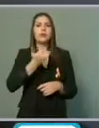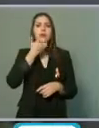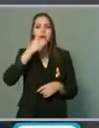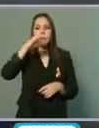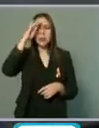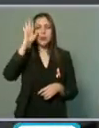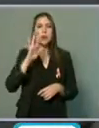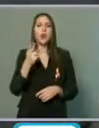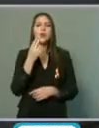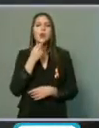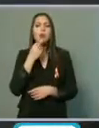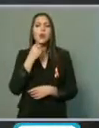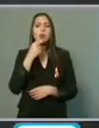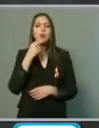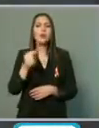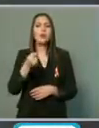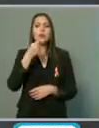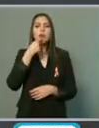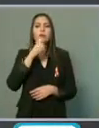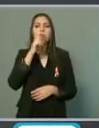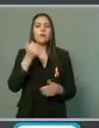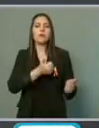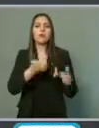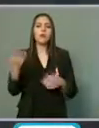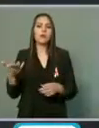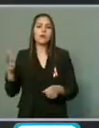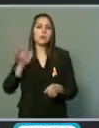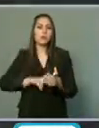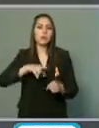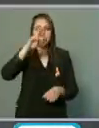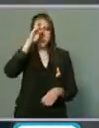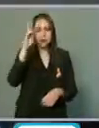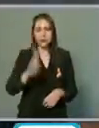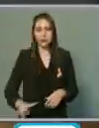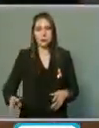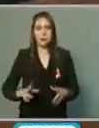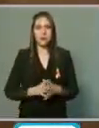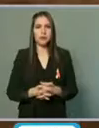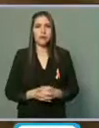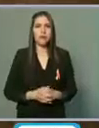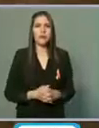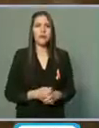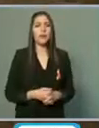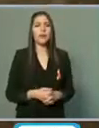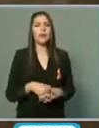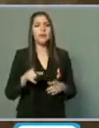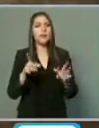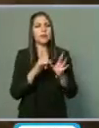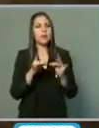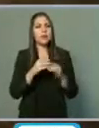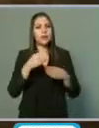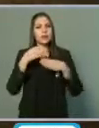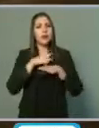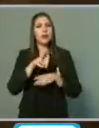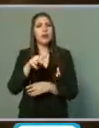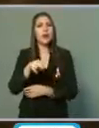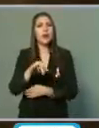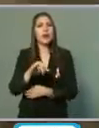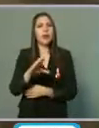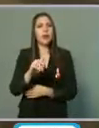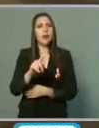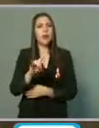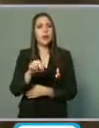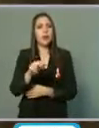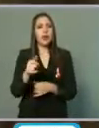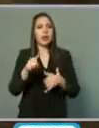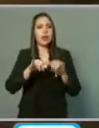dulces, los toman y acaban en el hospital o peor. Y además, por ejemplo, ahorita que mencionas lo de la nicotina, yo me acuerdo que había estos